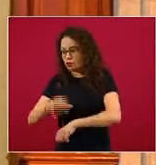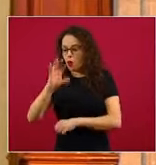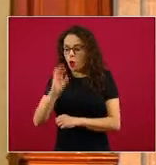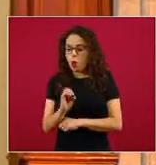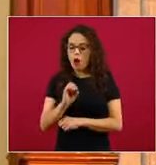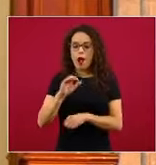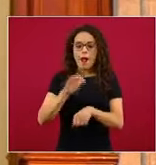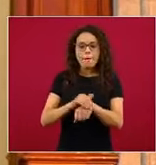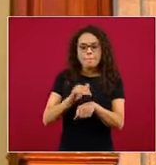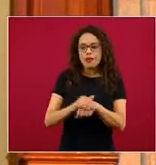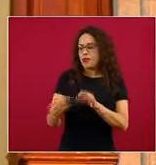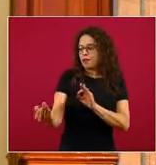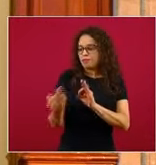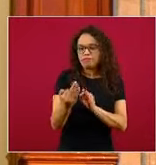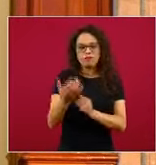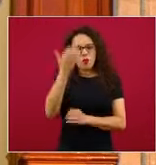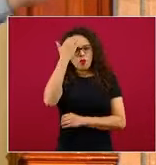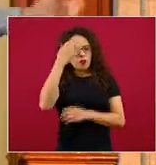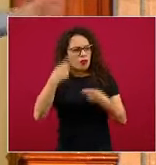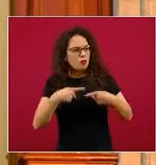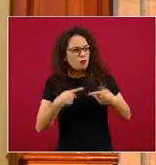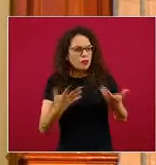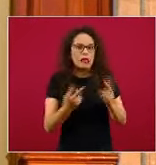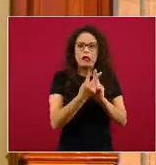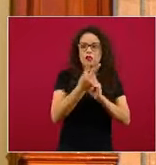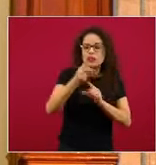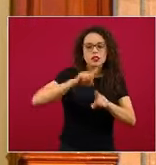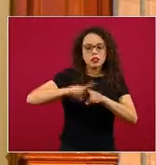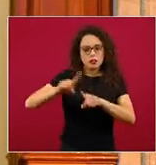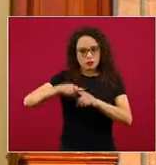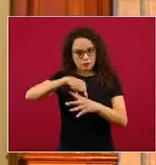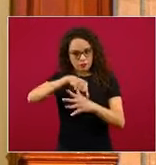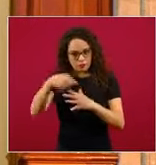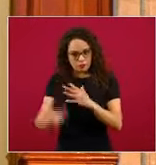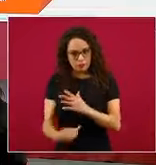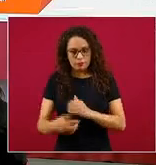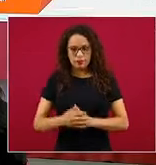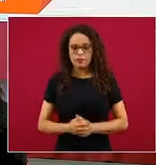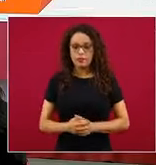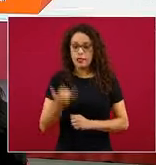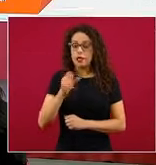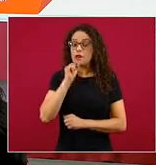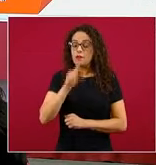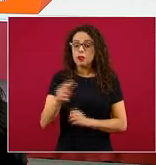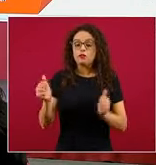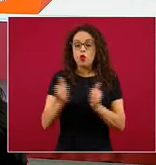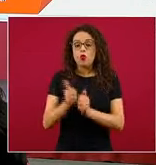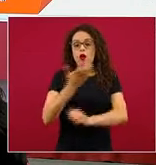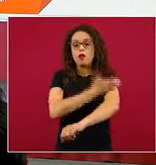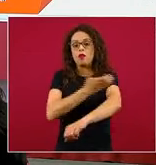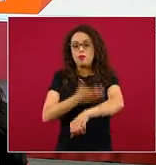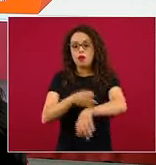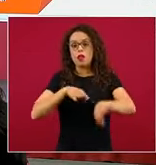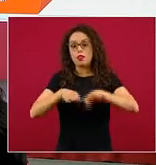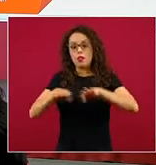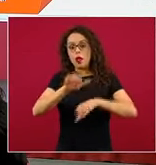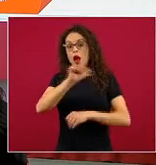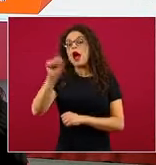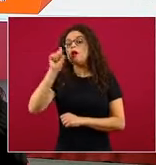más cercanos o conocidos, también es una oportunidad de hacerlo con nuestras compañeras de trabajo, con